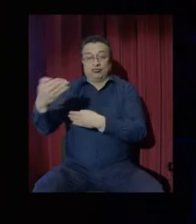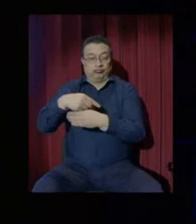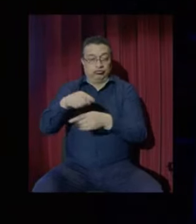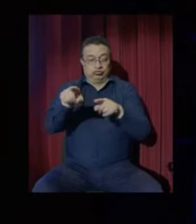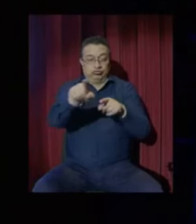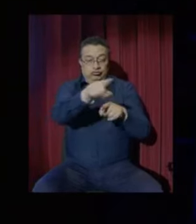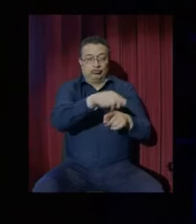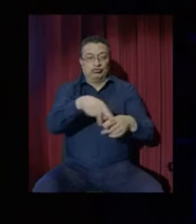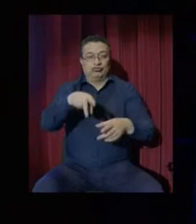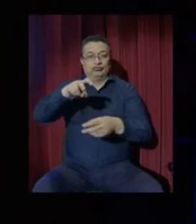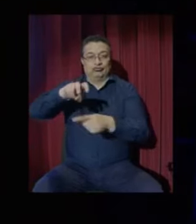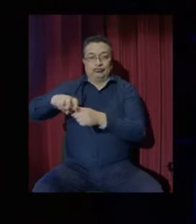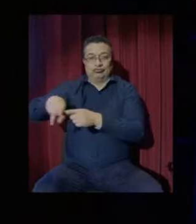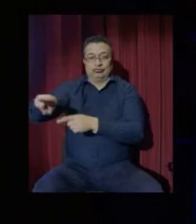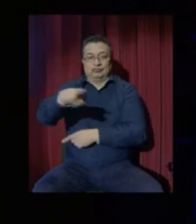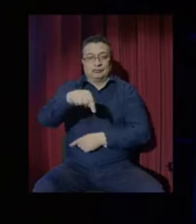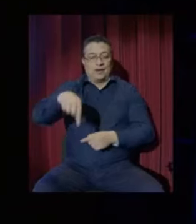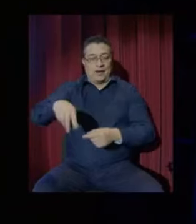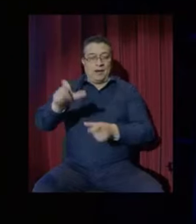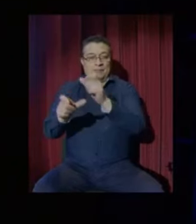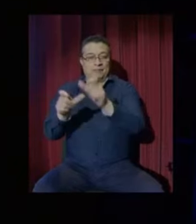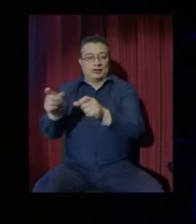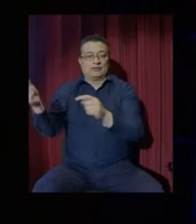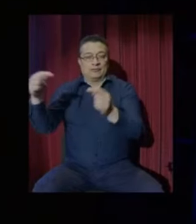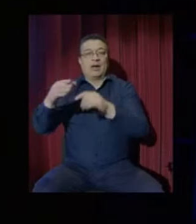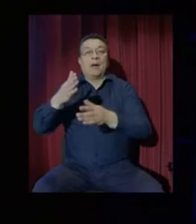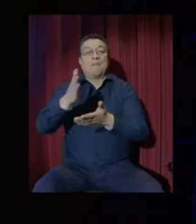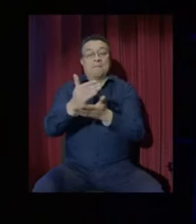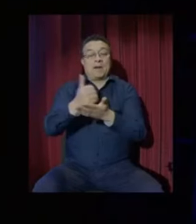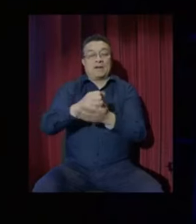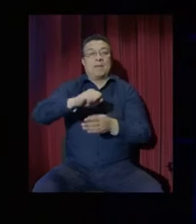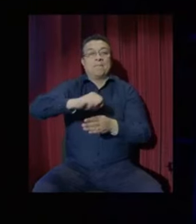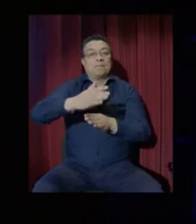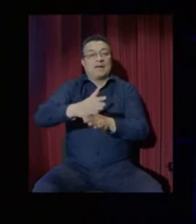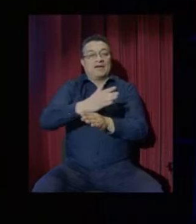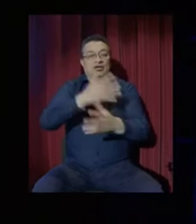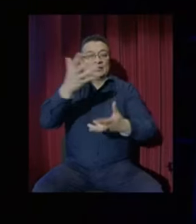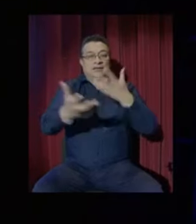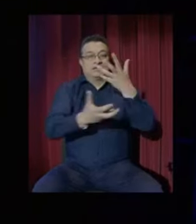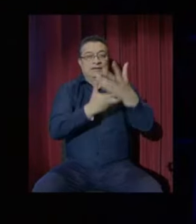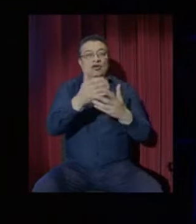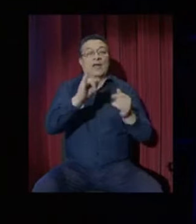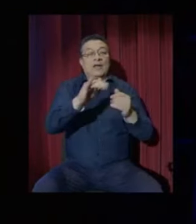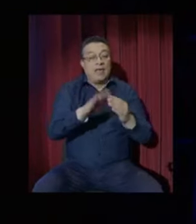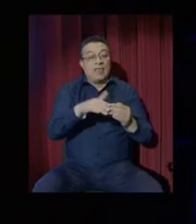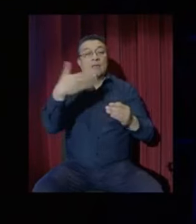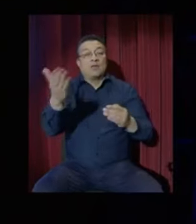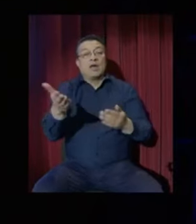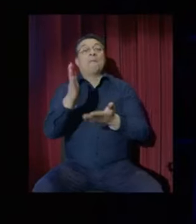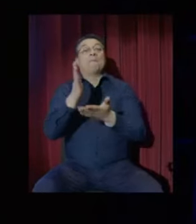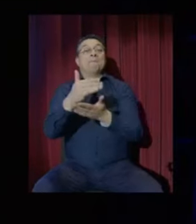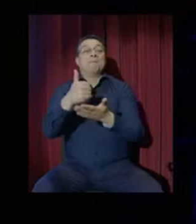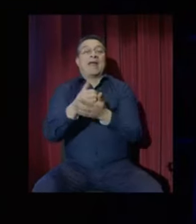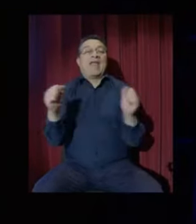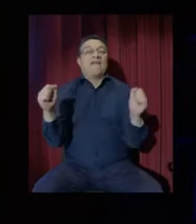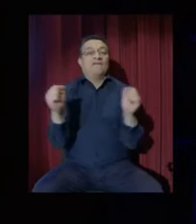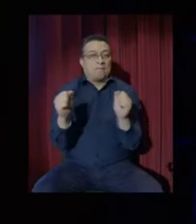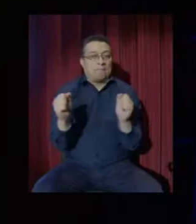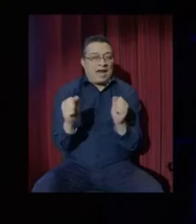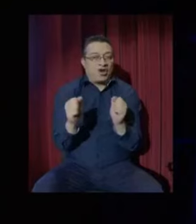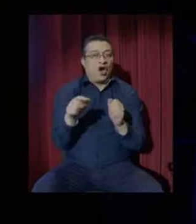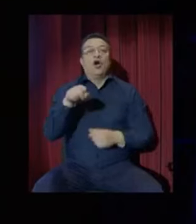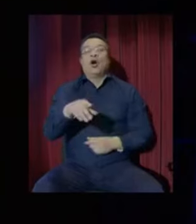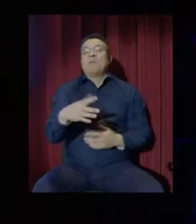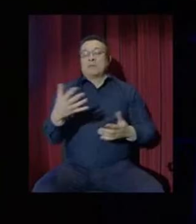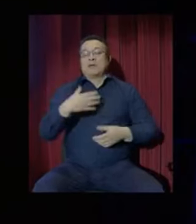parte del equipo un plan de prevención de incendios y la continuidad un plan de invierno que nos ha llevado también a